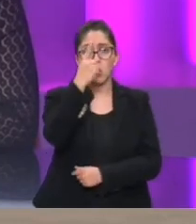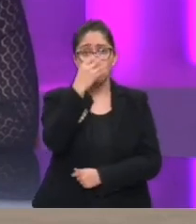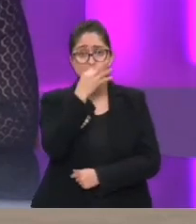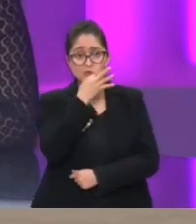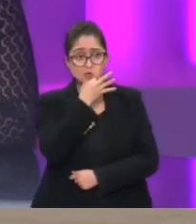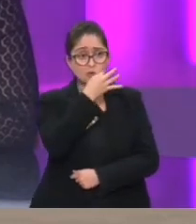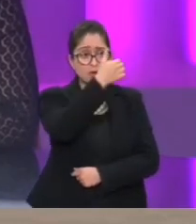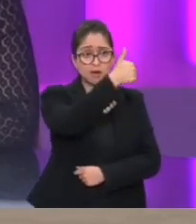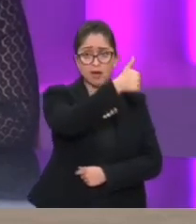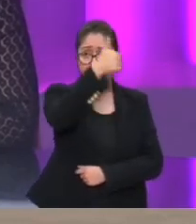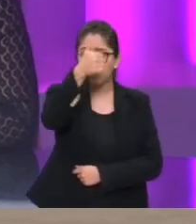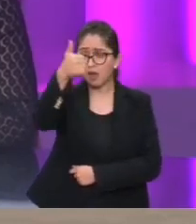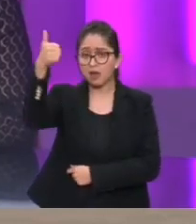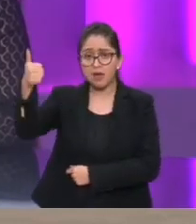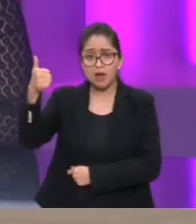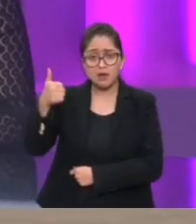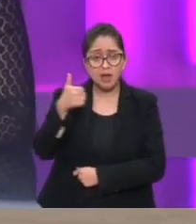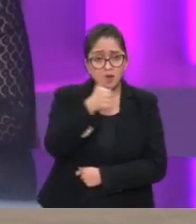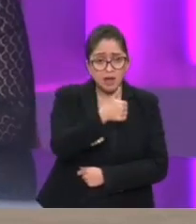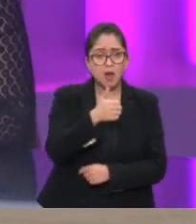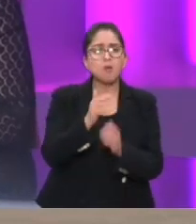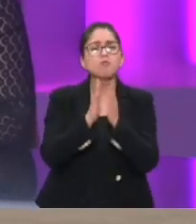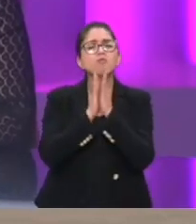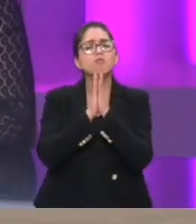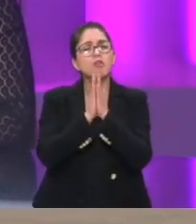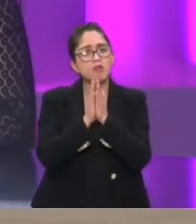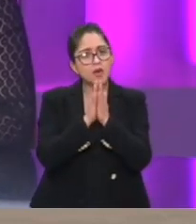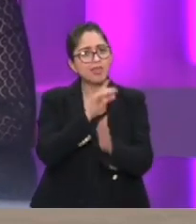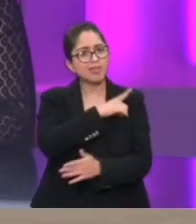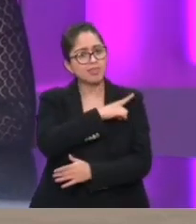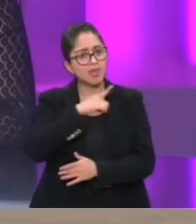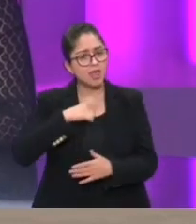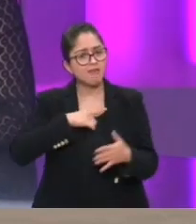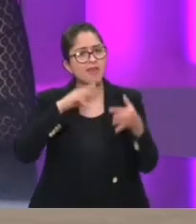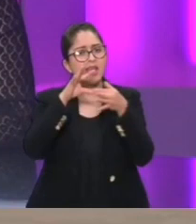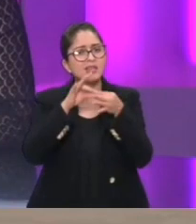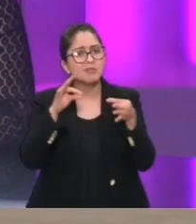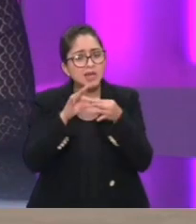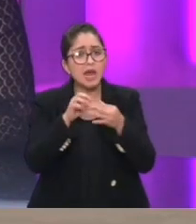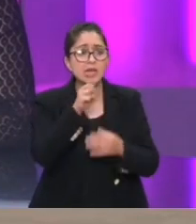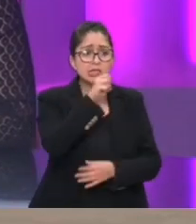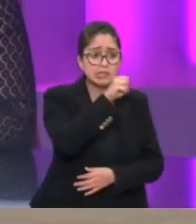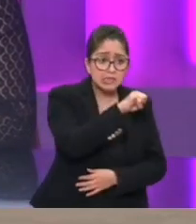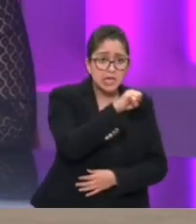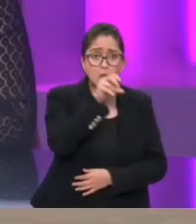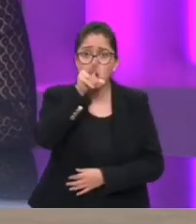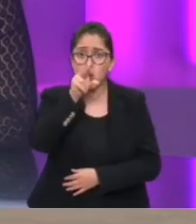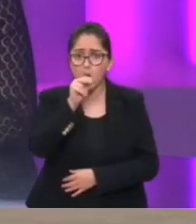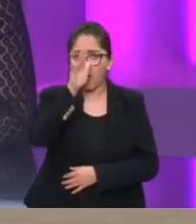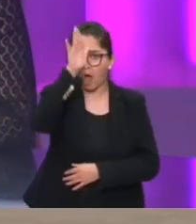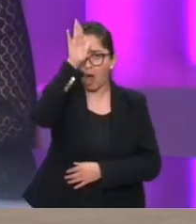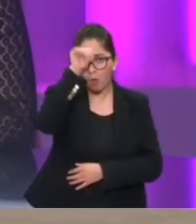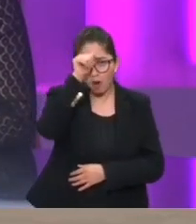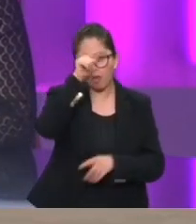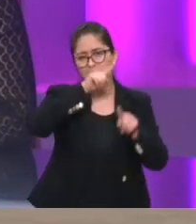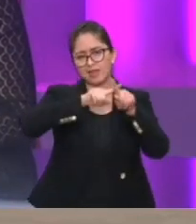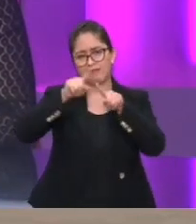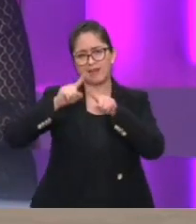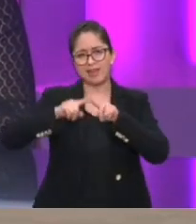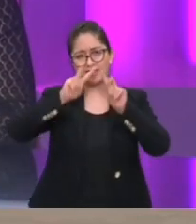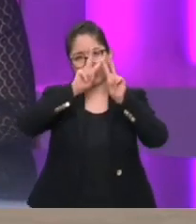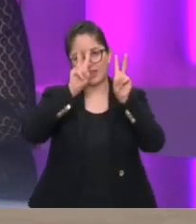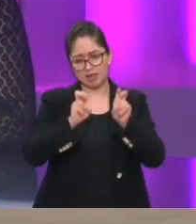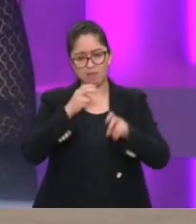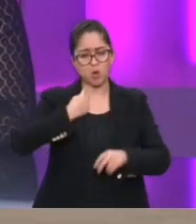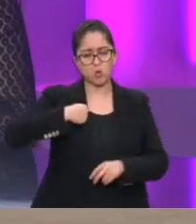cada una y cada uno. Les pedimos que se posicionen claramente, es decir, a favor o en contra, sobre algunos temas que les vamos a ir planteando. Si